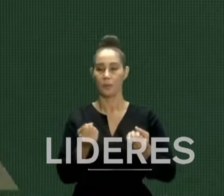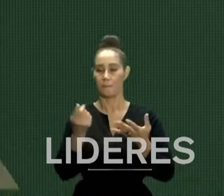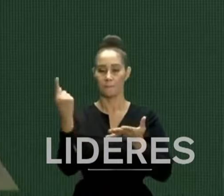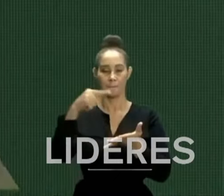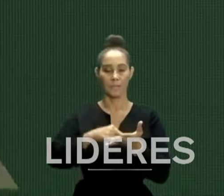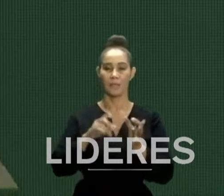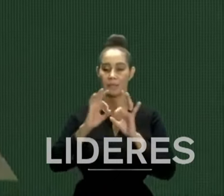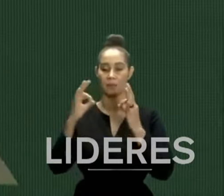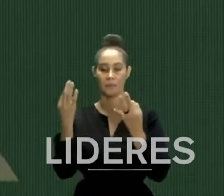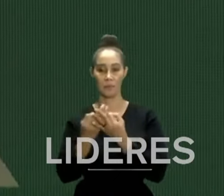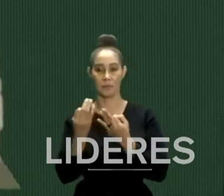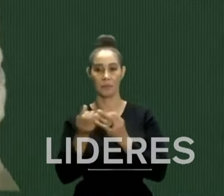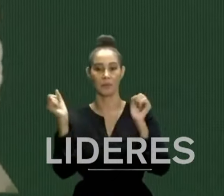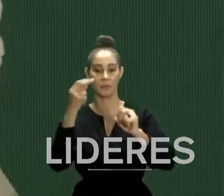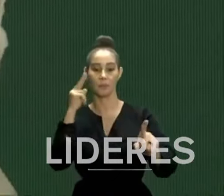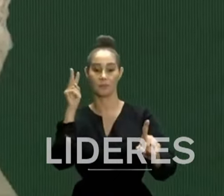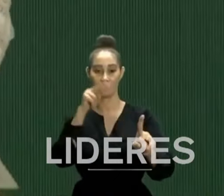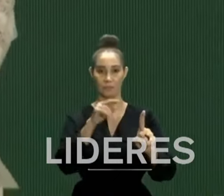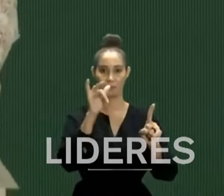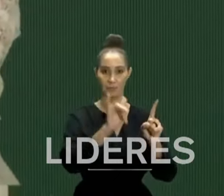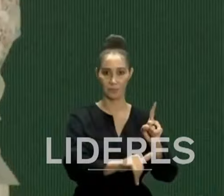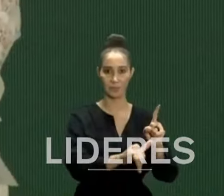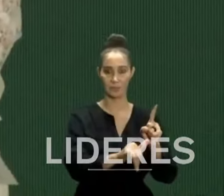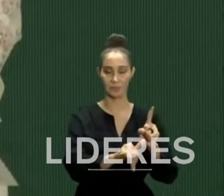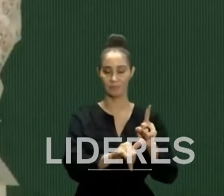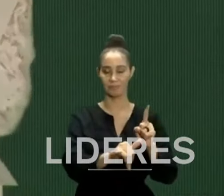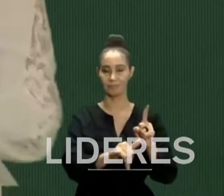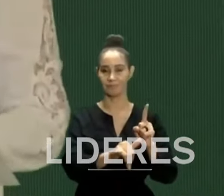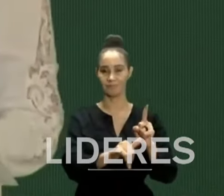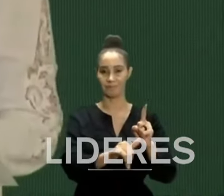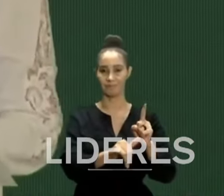se sigue confirmando aquí. Aquí,